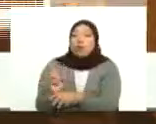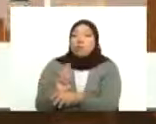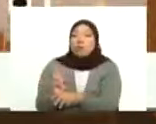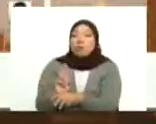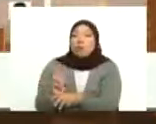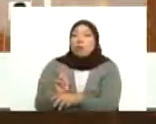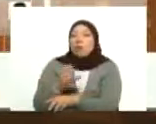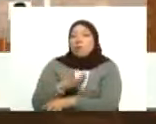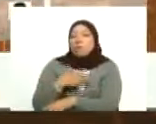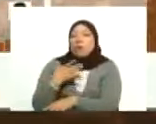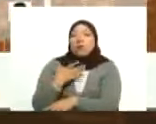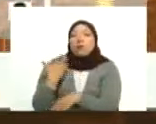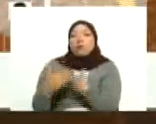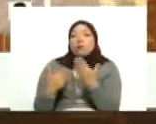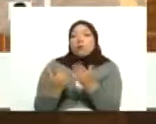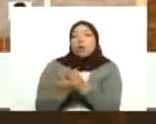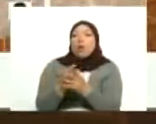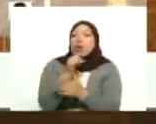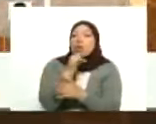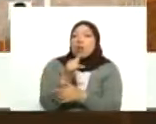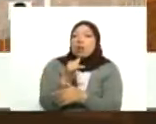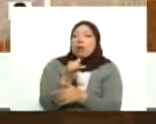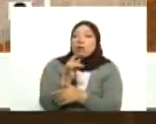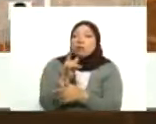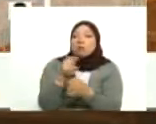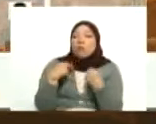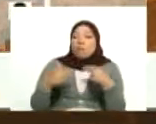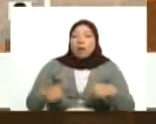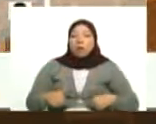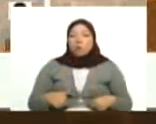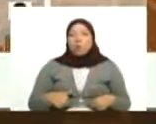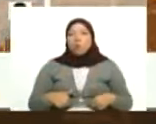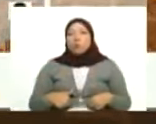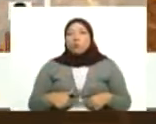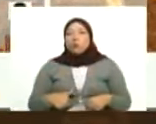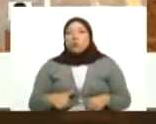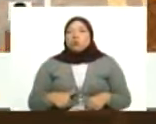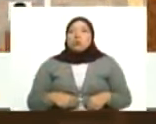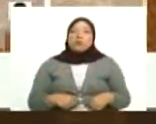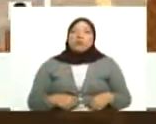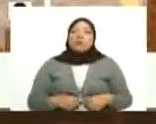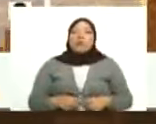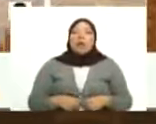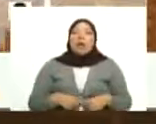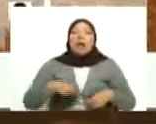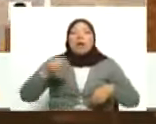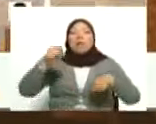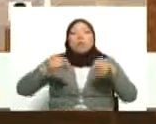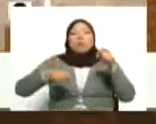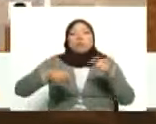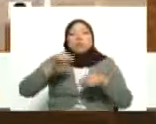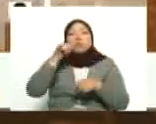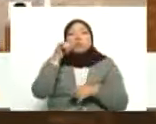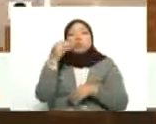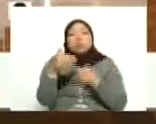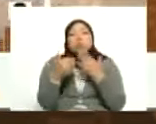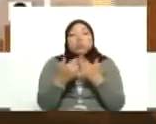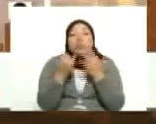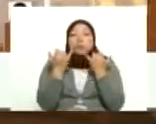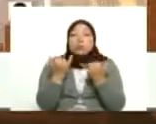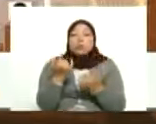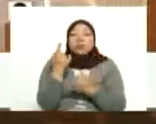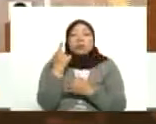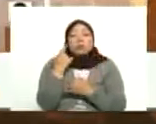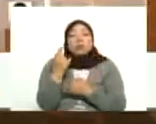fuego. No se puede tolerar a estas alturas de la humanidad que haya un bombardeo a población civil, haya un bombardeo